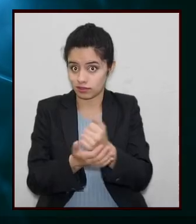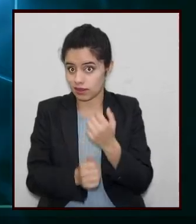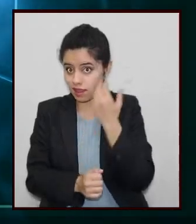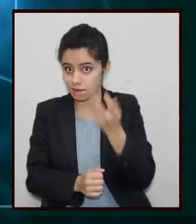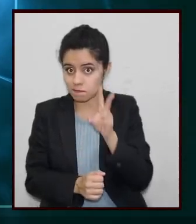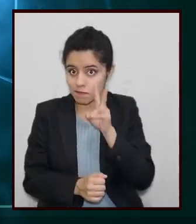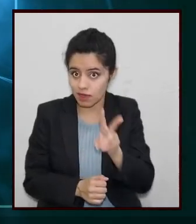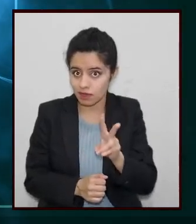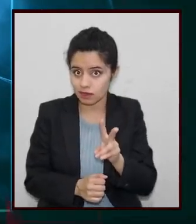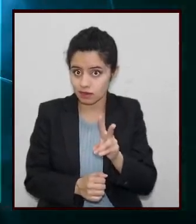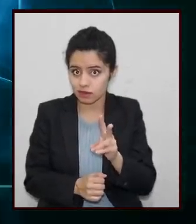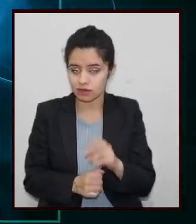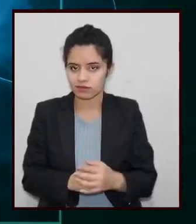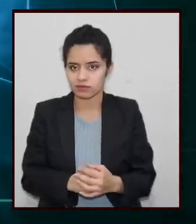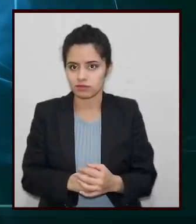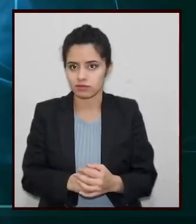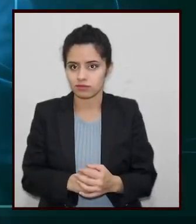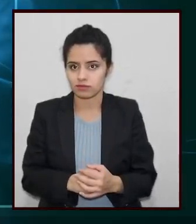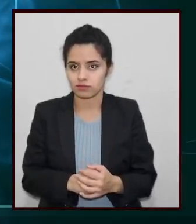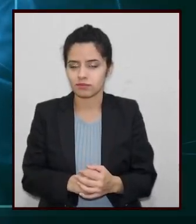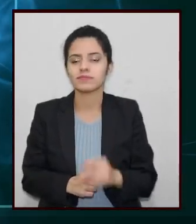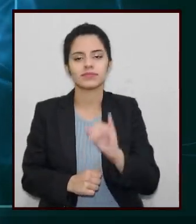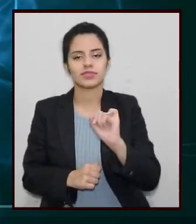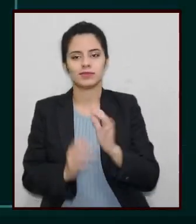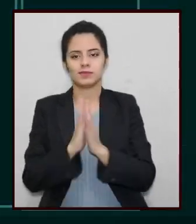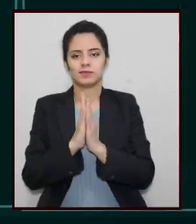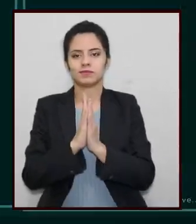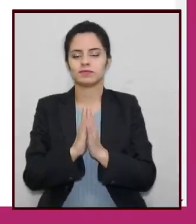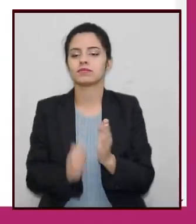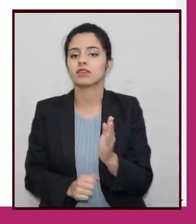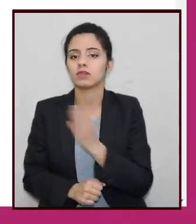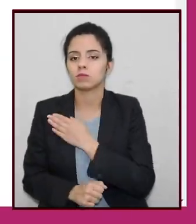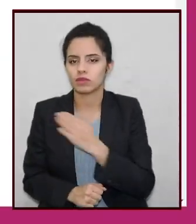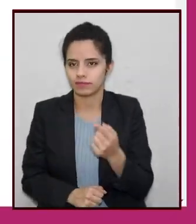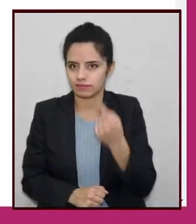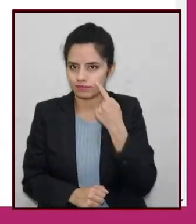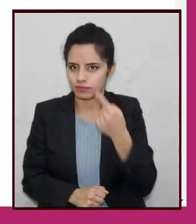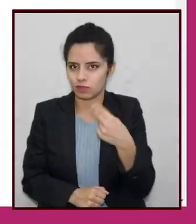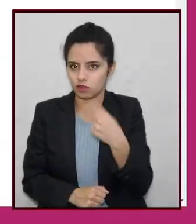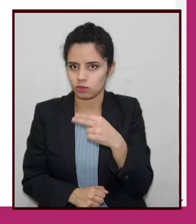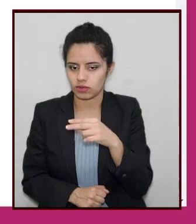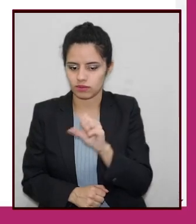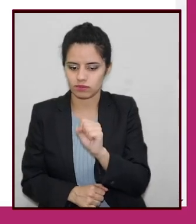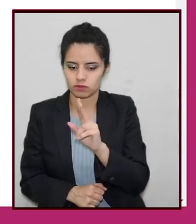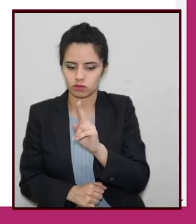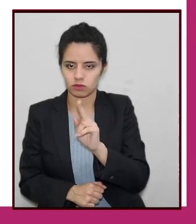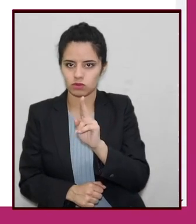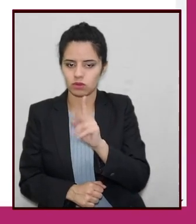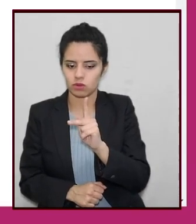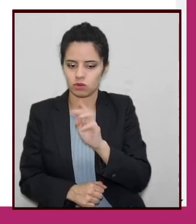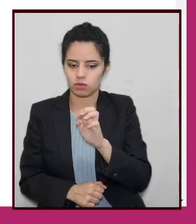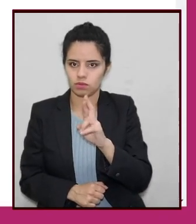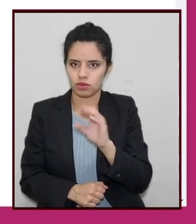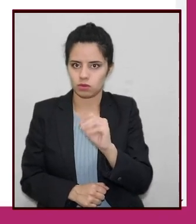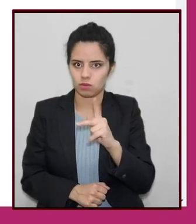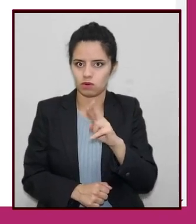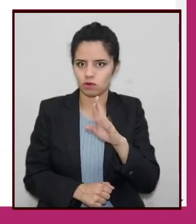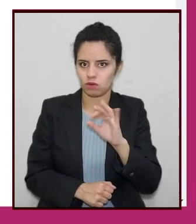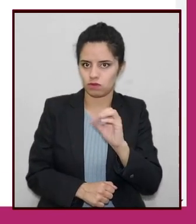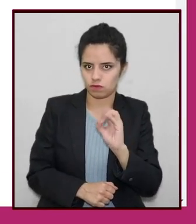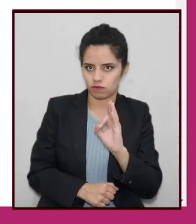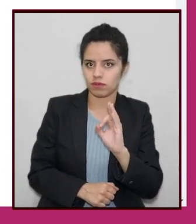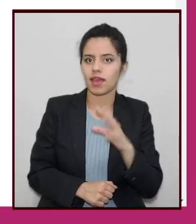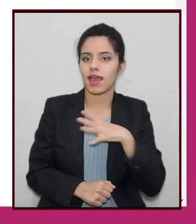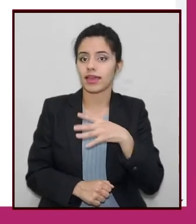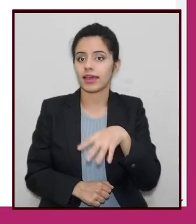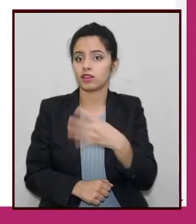onda? ¿Quieren ver qué onda? Sí, por favor. Bueno, pues se llama SuperProf. Es un sitio web que cuenta con una